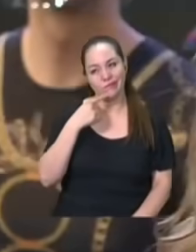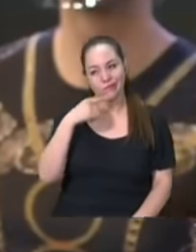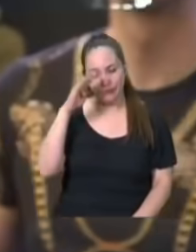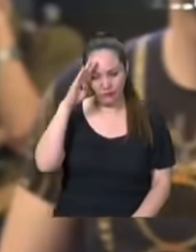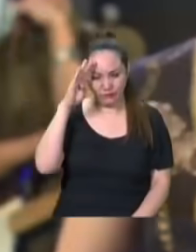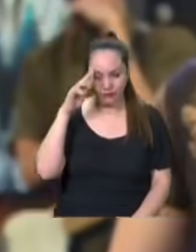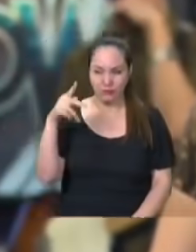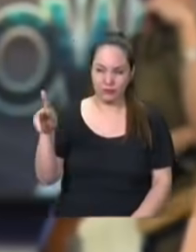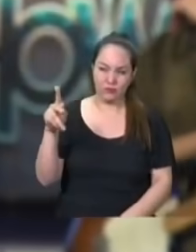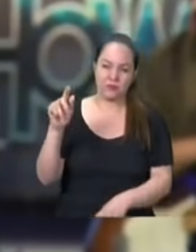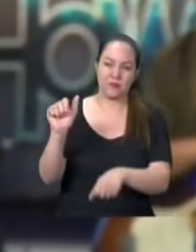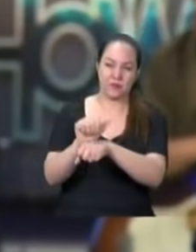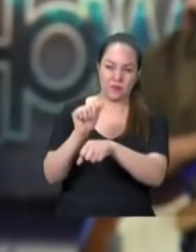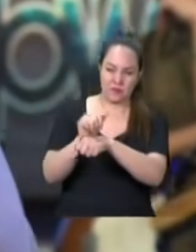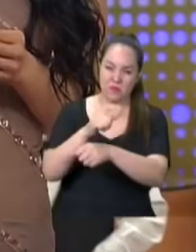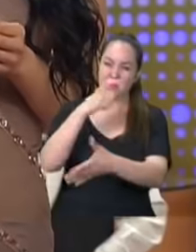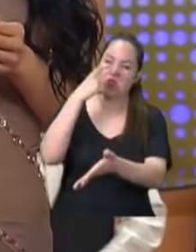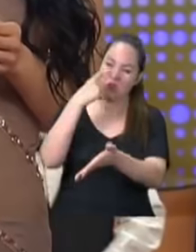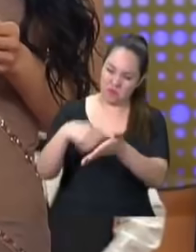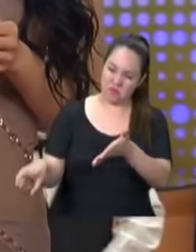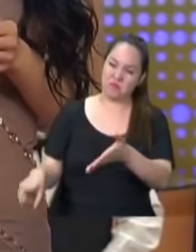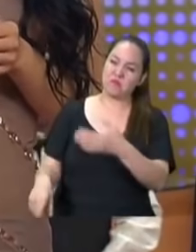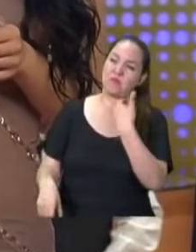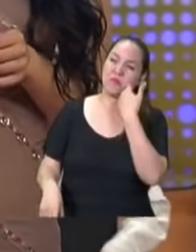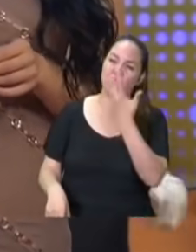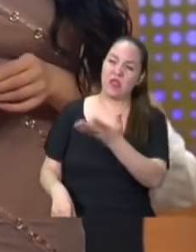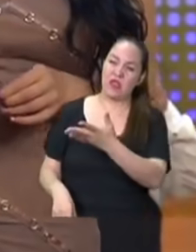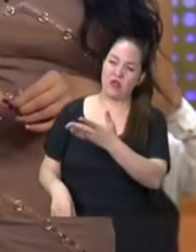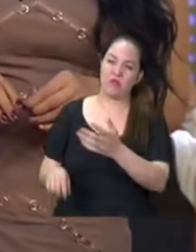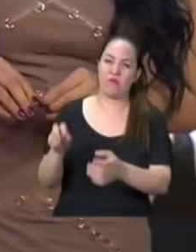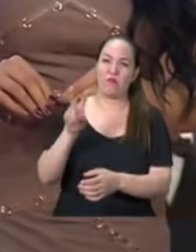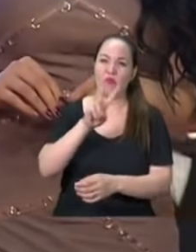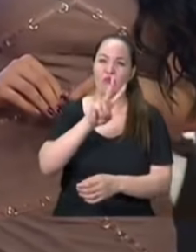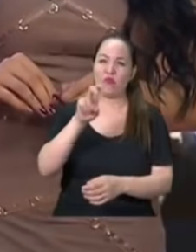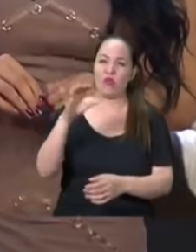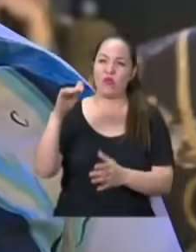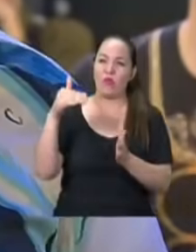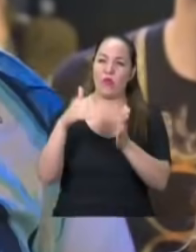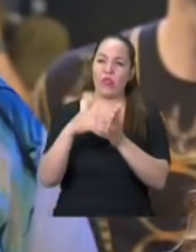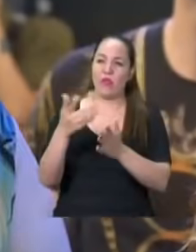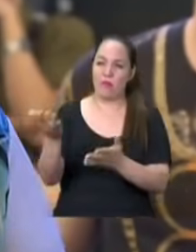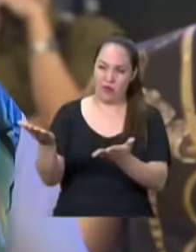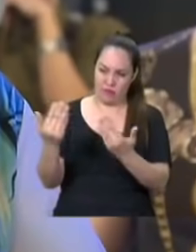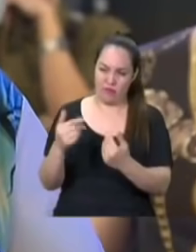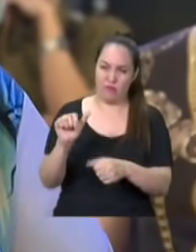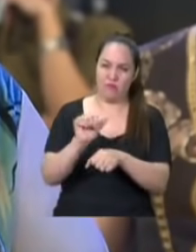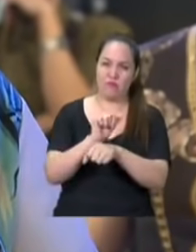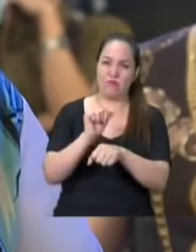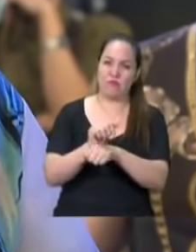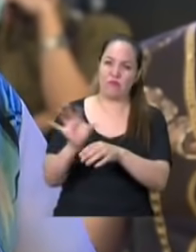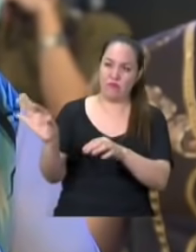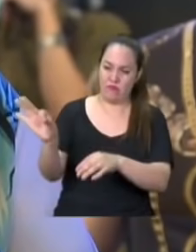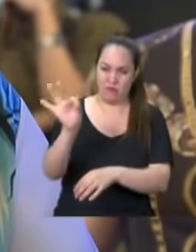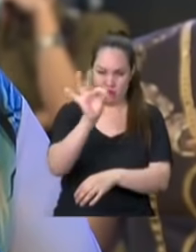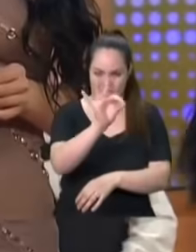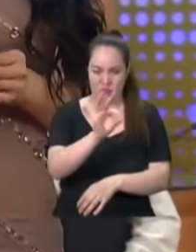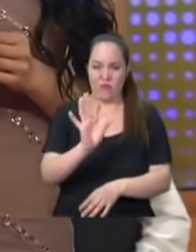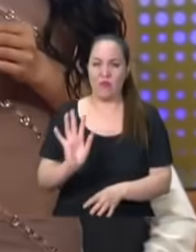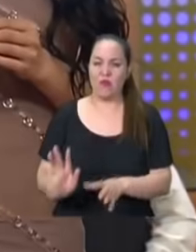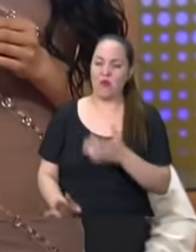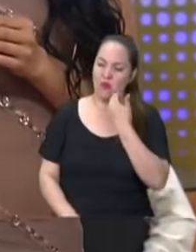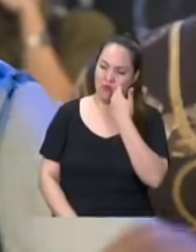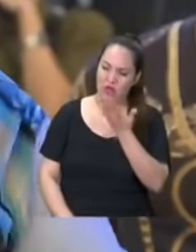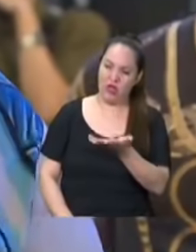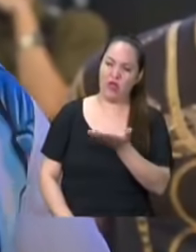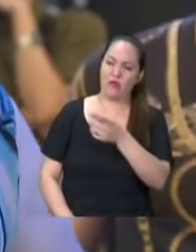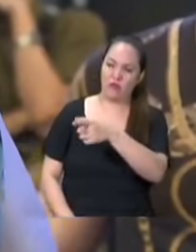Anda muy, muy sácale puntas. Te voy a dar 250 mil pesos por él. La verdad, no sería... Pero para que te compres un carro